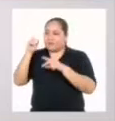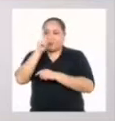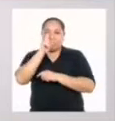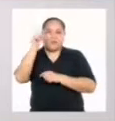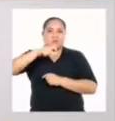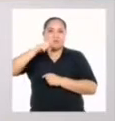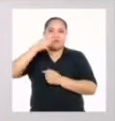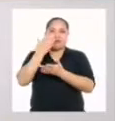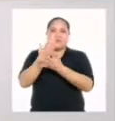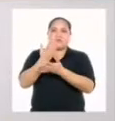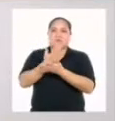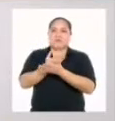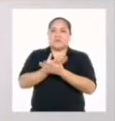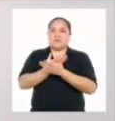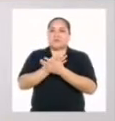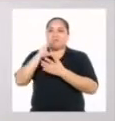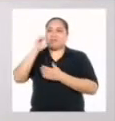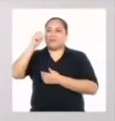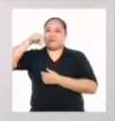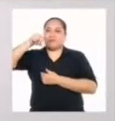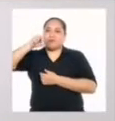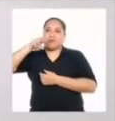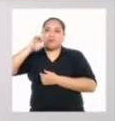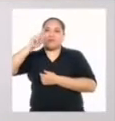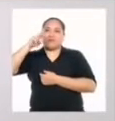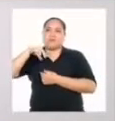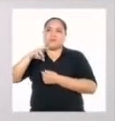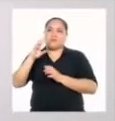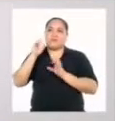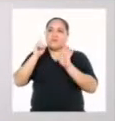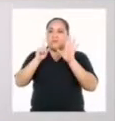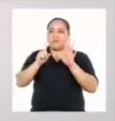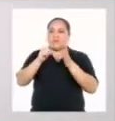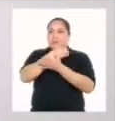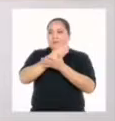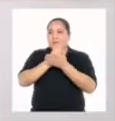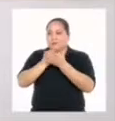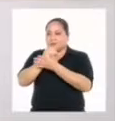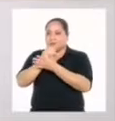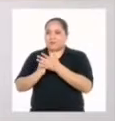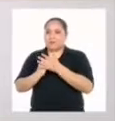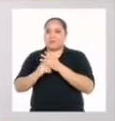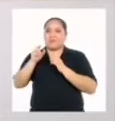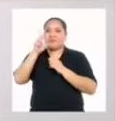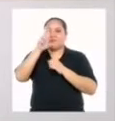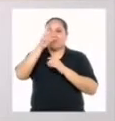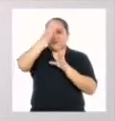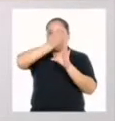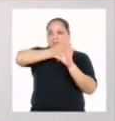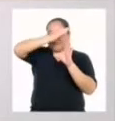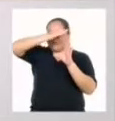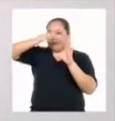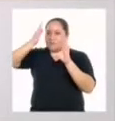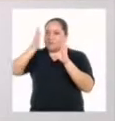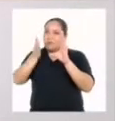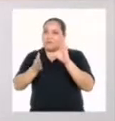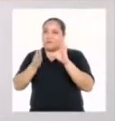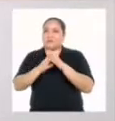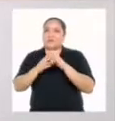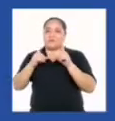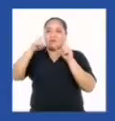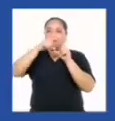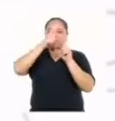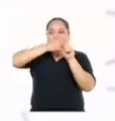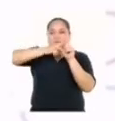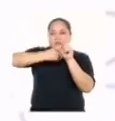no es necesario verificar la congruencia de los 6 pares de elementos, los 3 pares de lados y los 3 pares